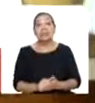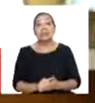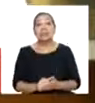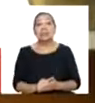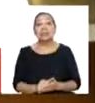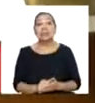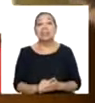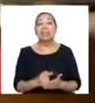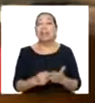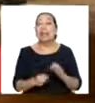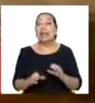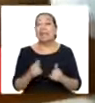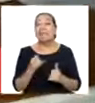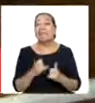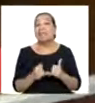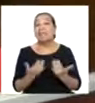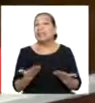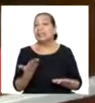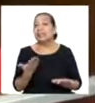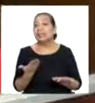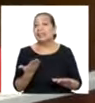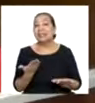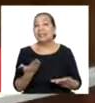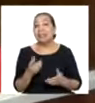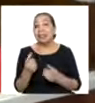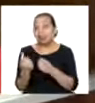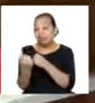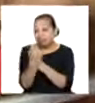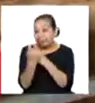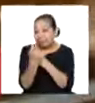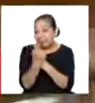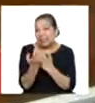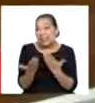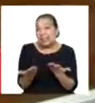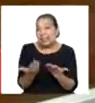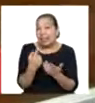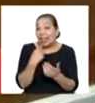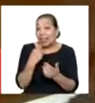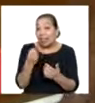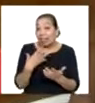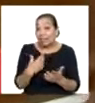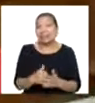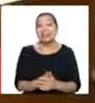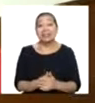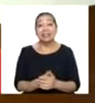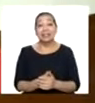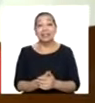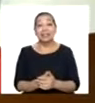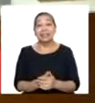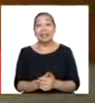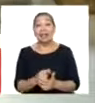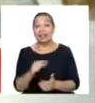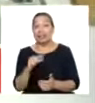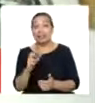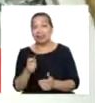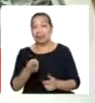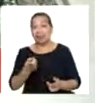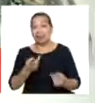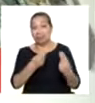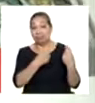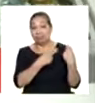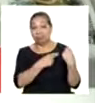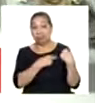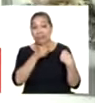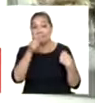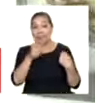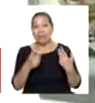programa logran al final de esta capacitación. Citación que, según nos ha señalado el señor Gino Caturini, director del CITE